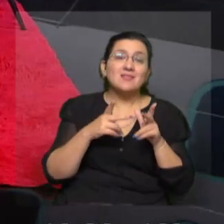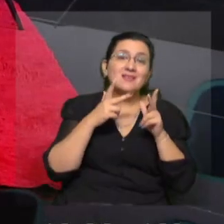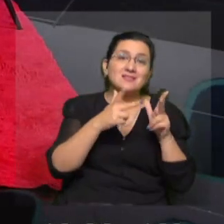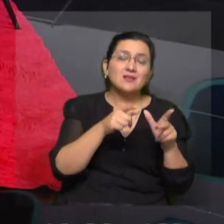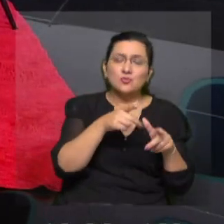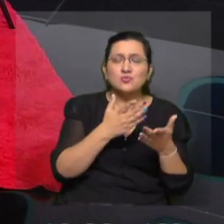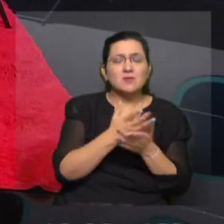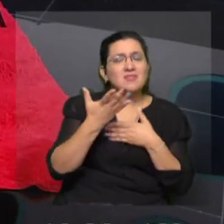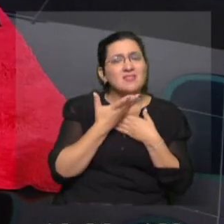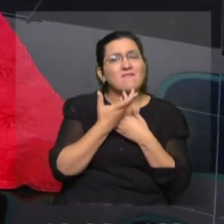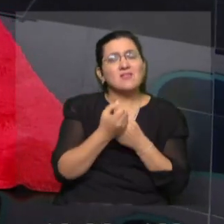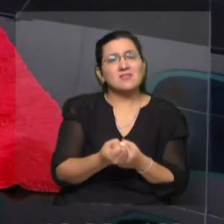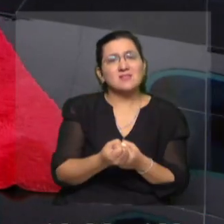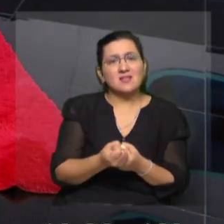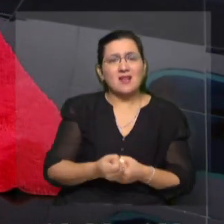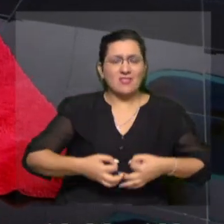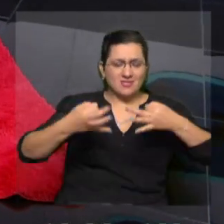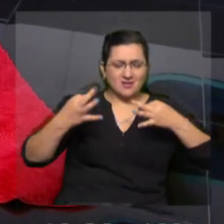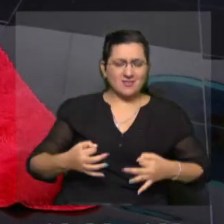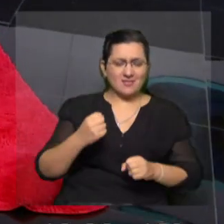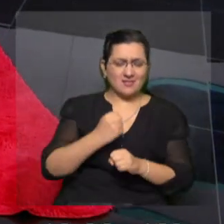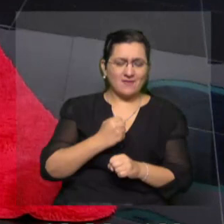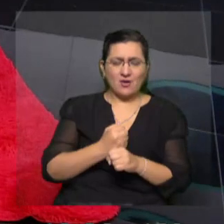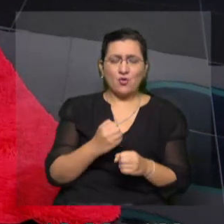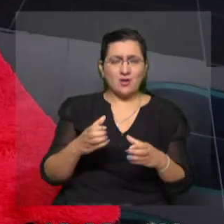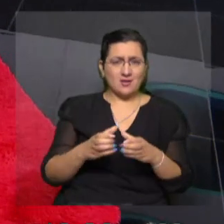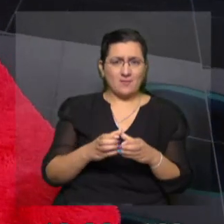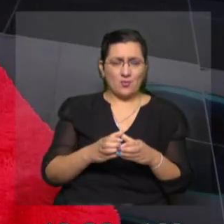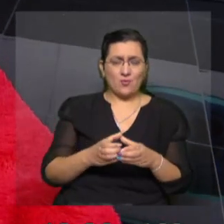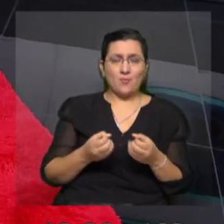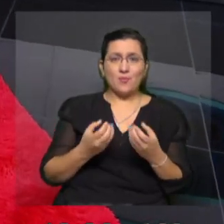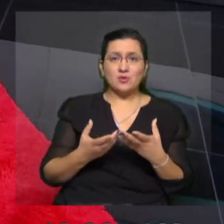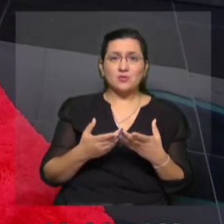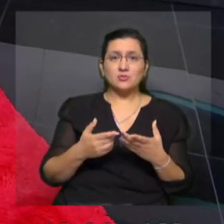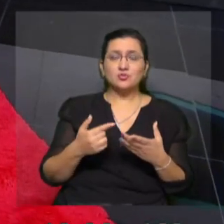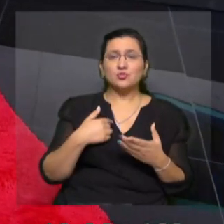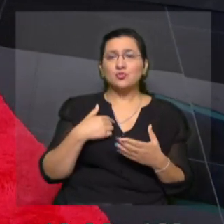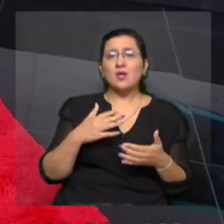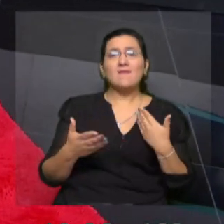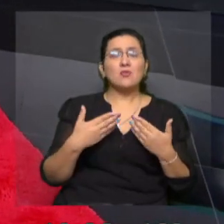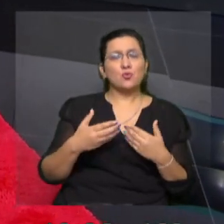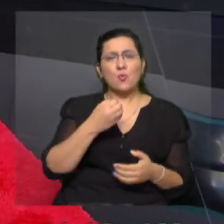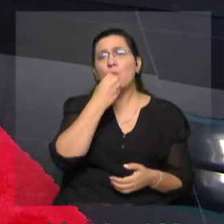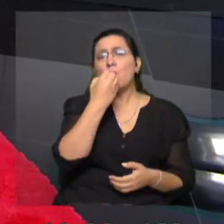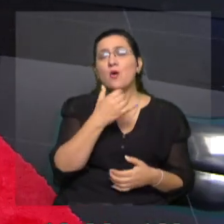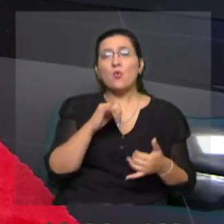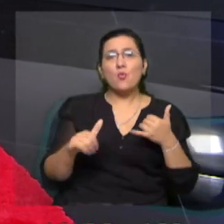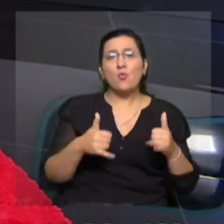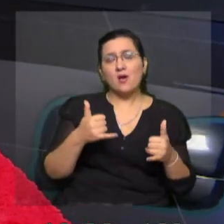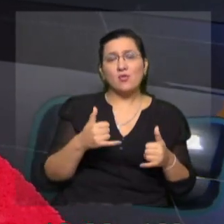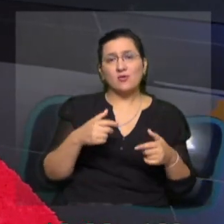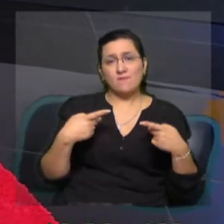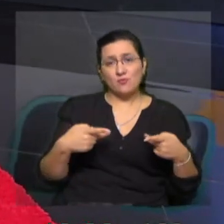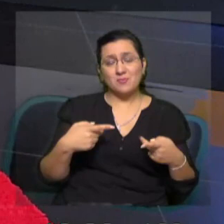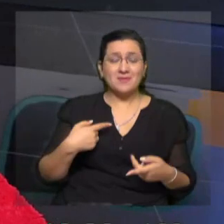has defendido la camiseta de la dignidad del trabajo del equipo desde muchos rincones, porque estoy hablando con un gran jugador de fútbol que me honra entrevistar.